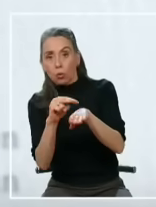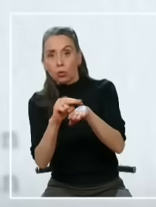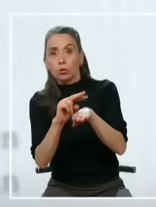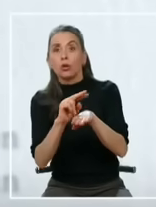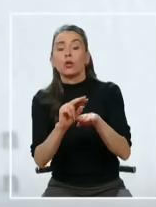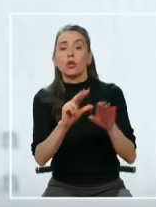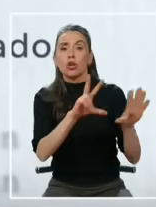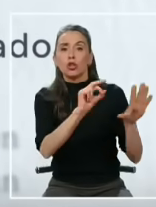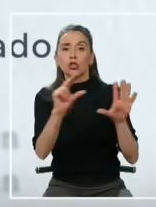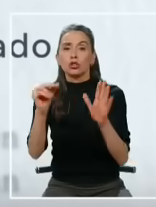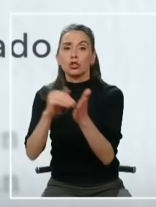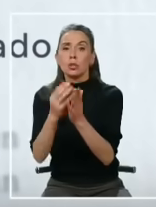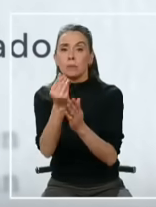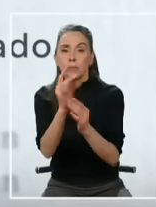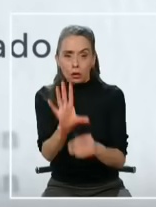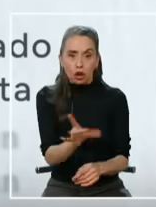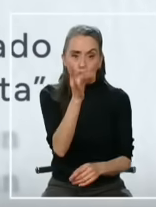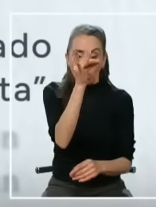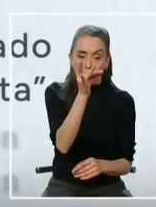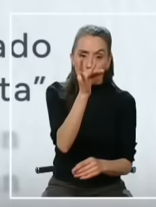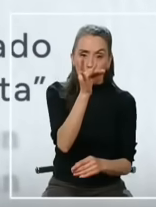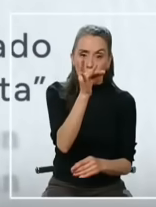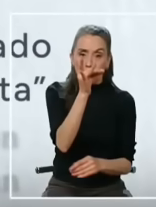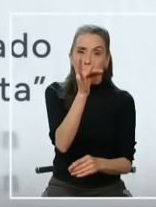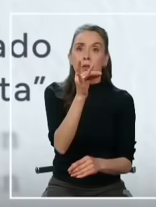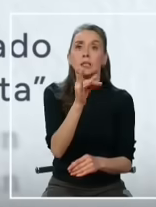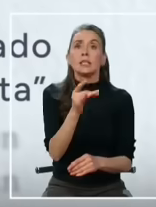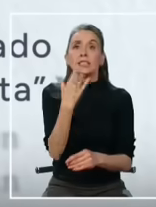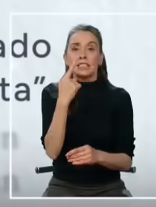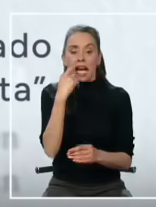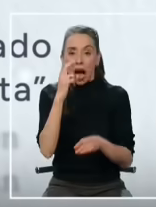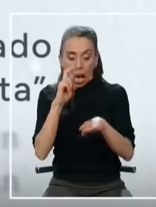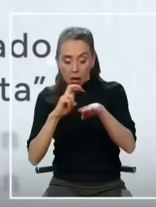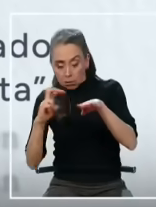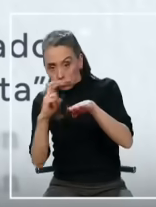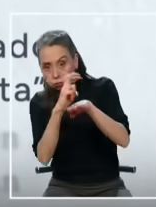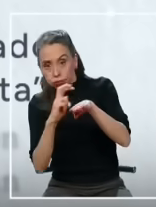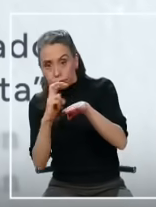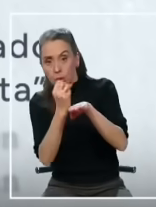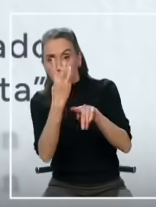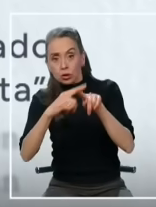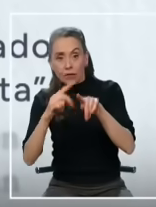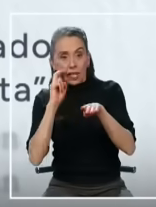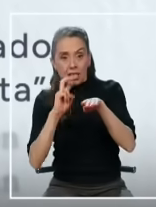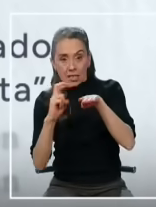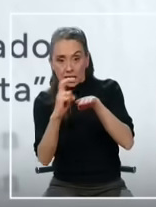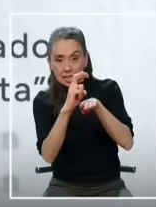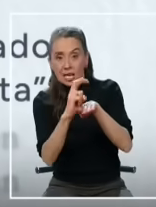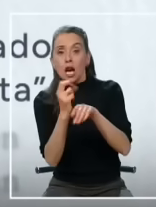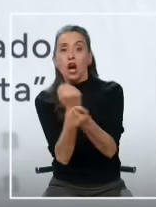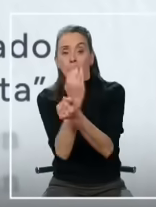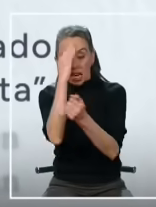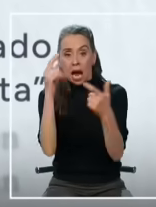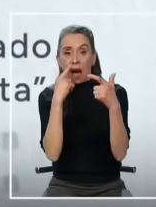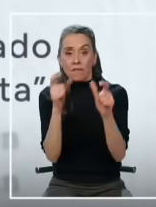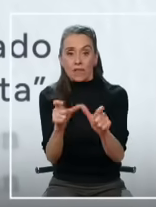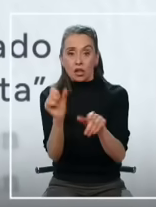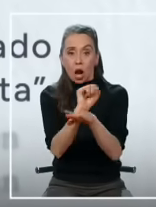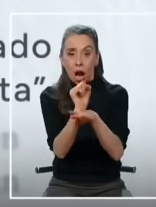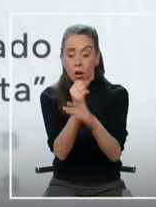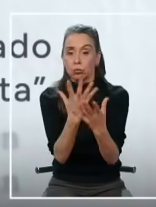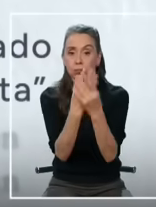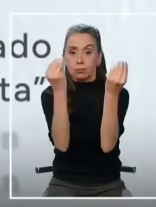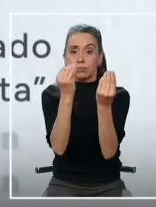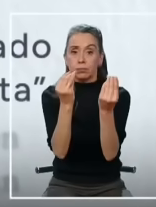aparecieron 800 mil pesos. En consecuencia, que ya habían revisado el móvil en varias ocasiones frente a los carabineros y no